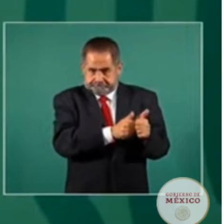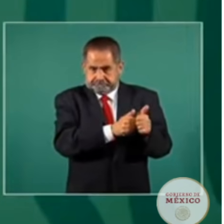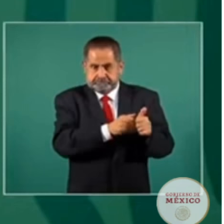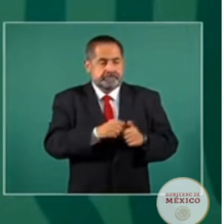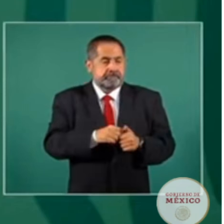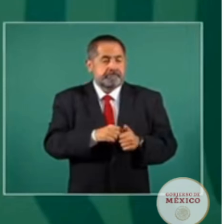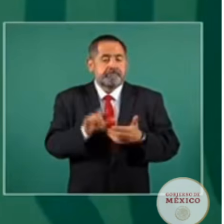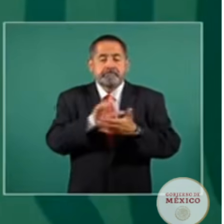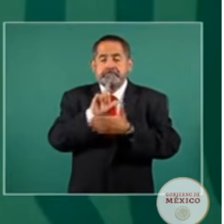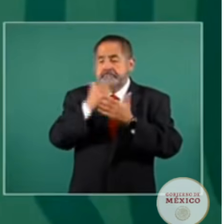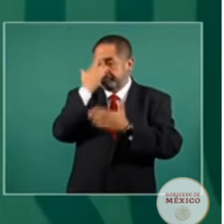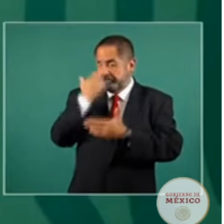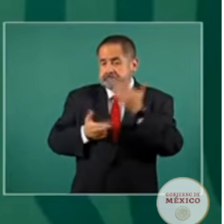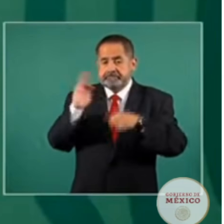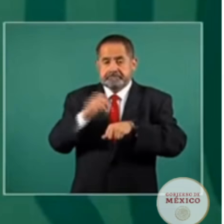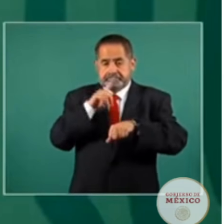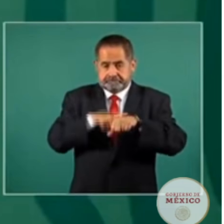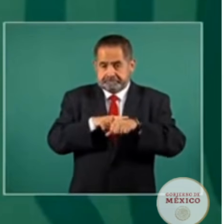del fuero federal